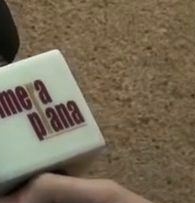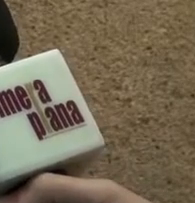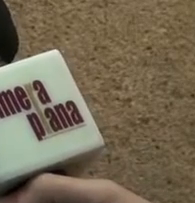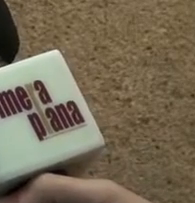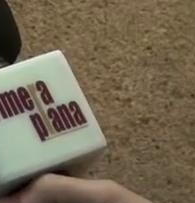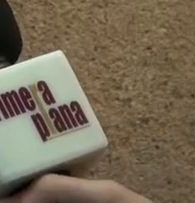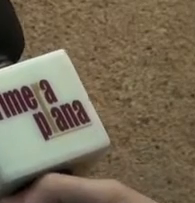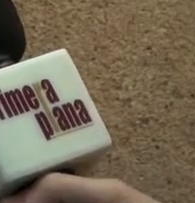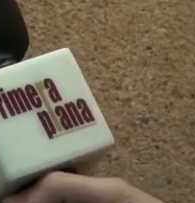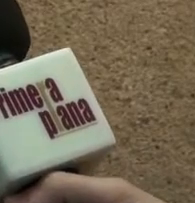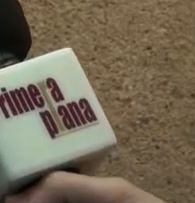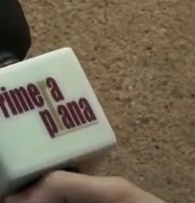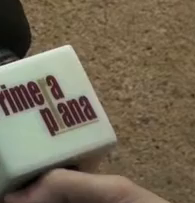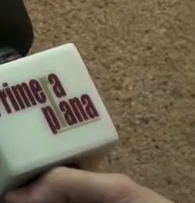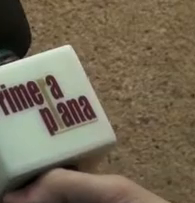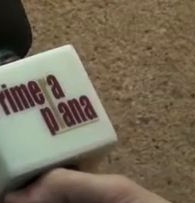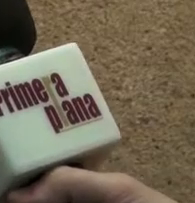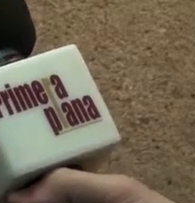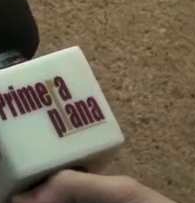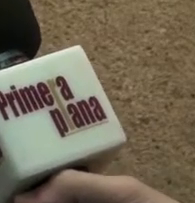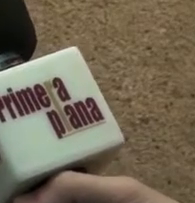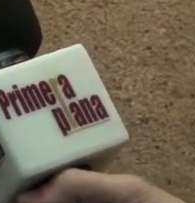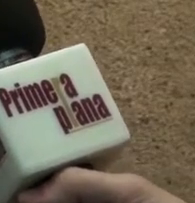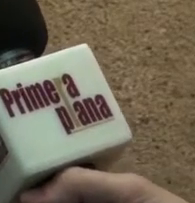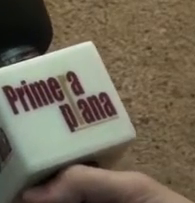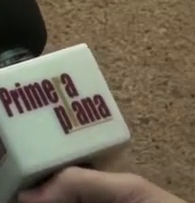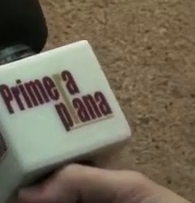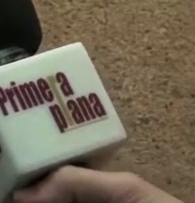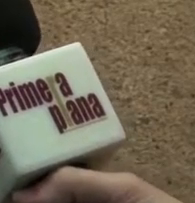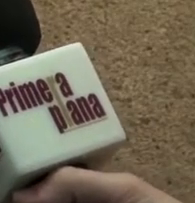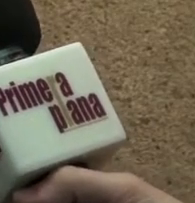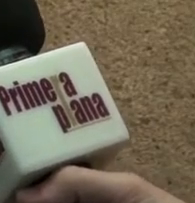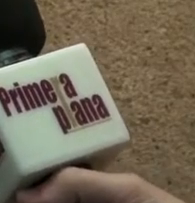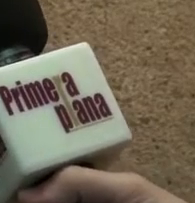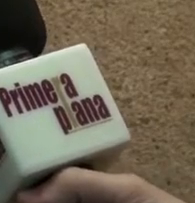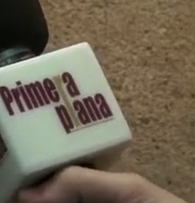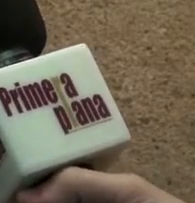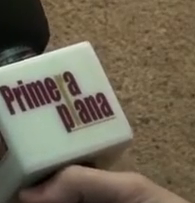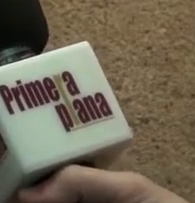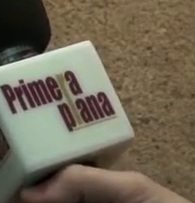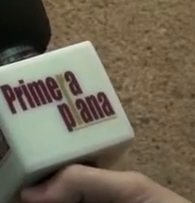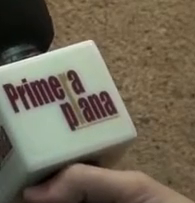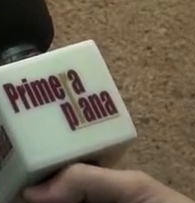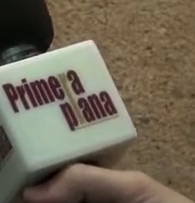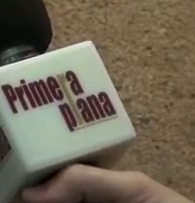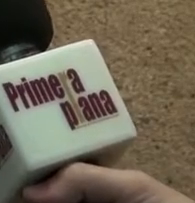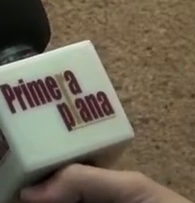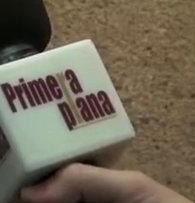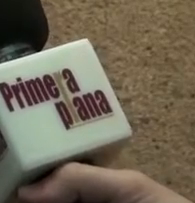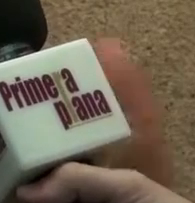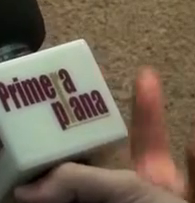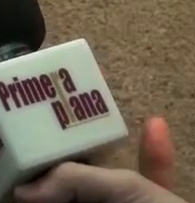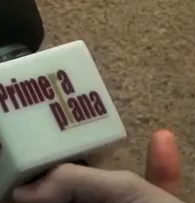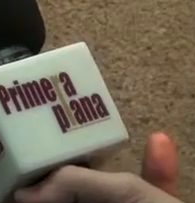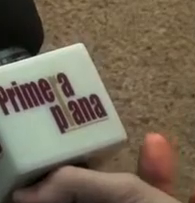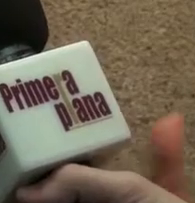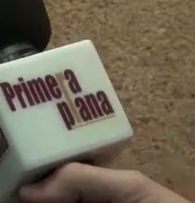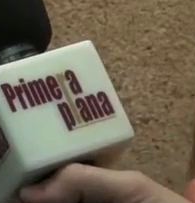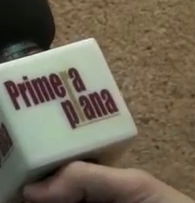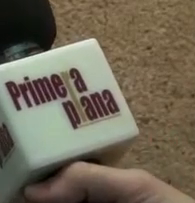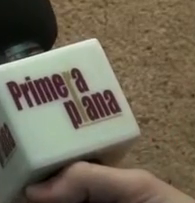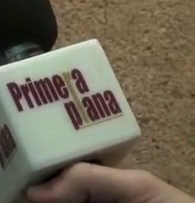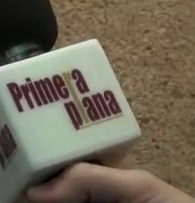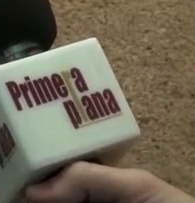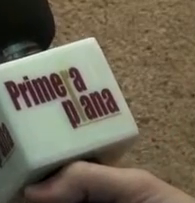de el aborto o algo de esto que puede generar más polémica. Es lo contrario, es absurdo, es de locos.